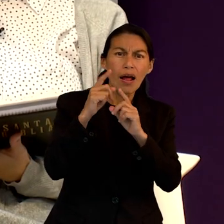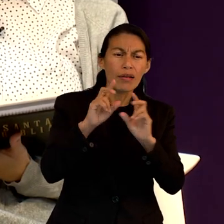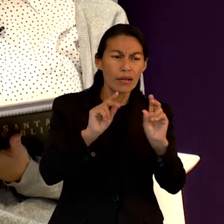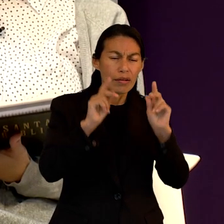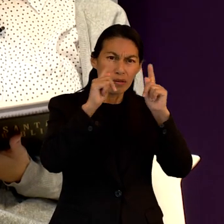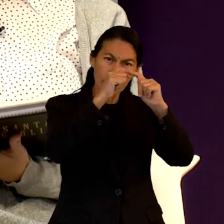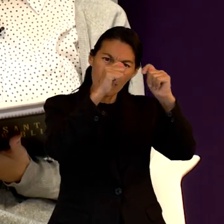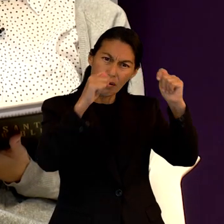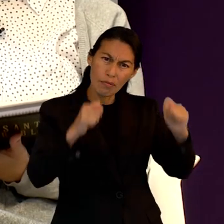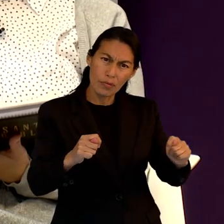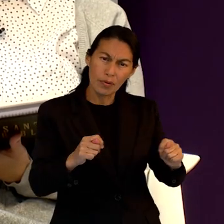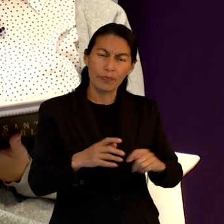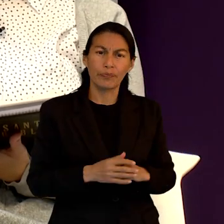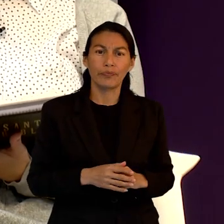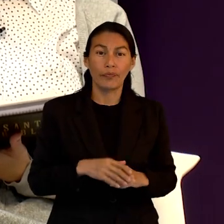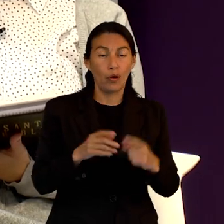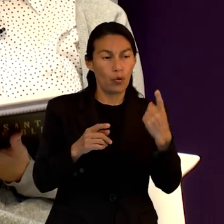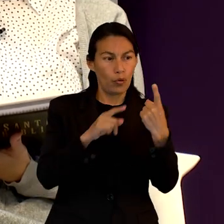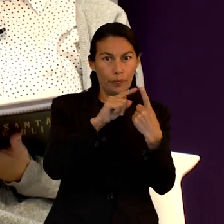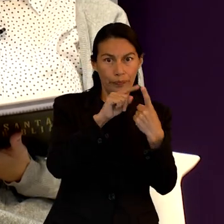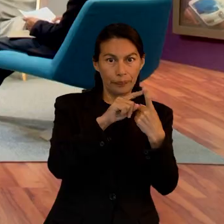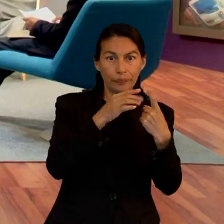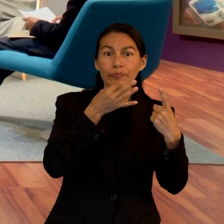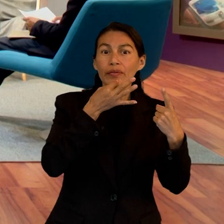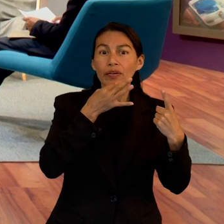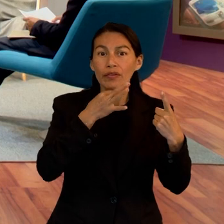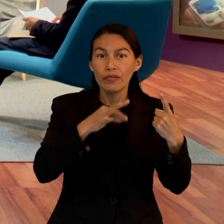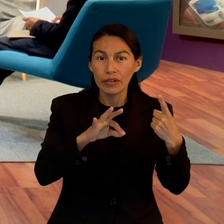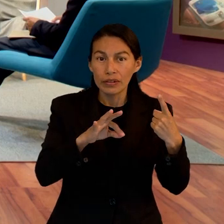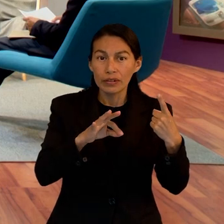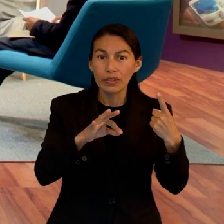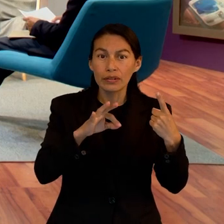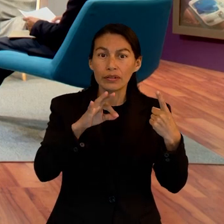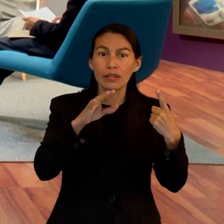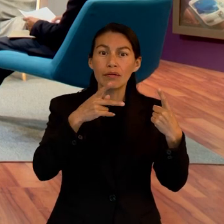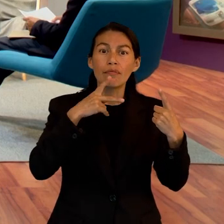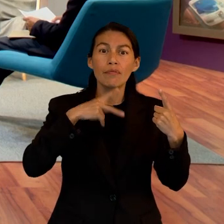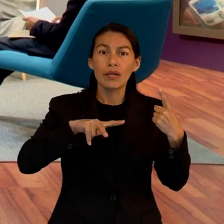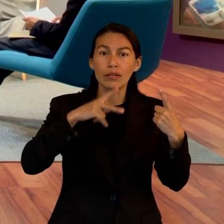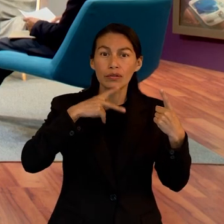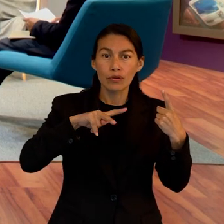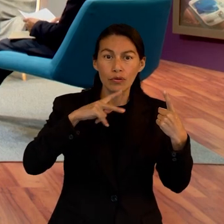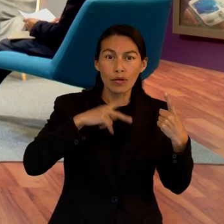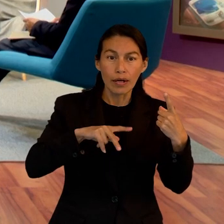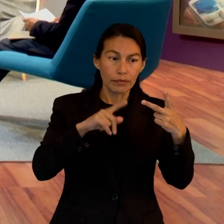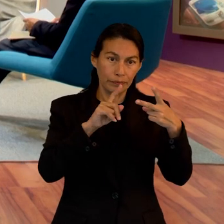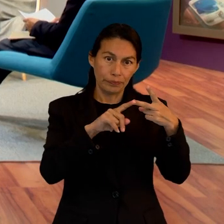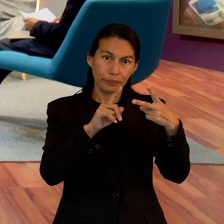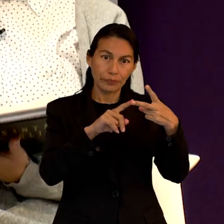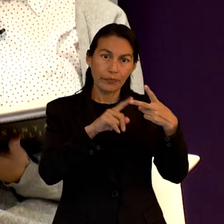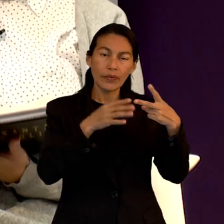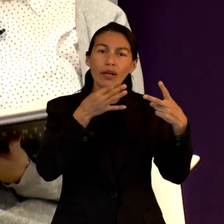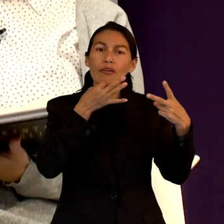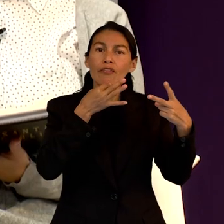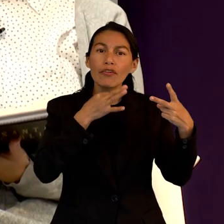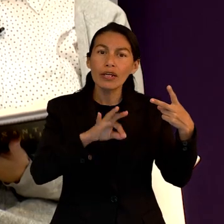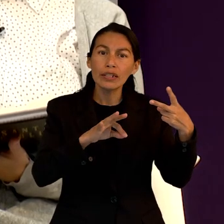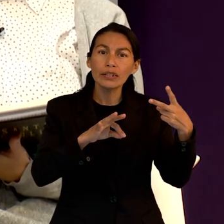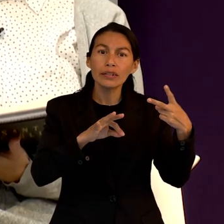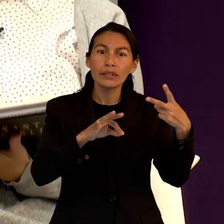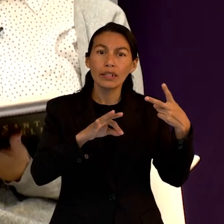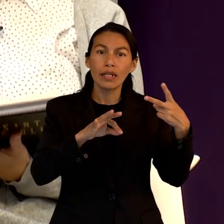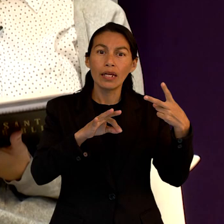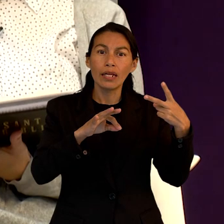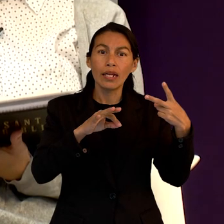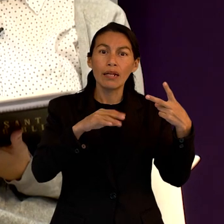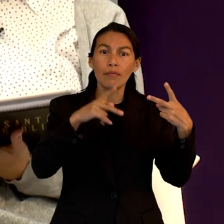con una ofrenda también dice que los tiempos señalados eran las fiestas de la pascua o sea los panes sin levadura